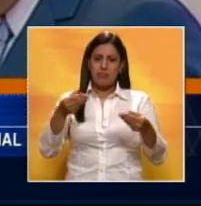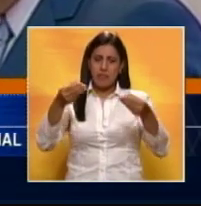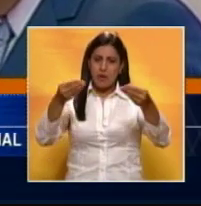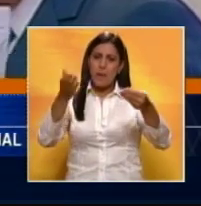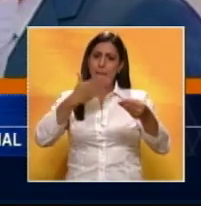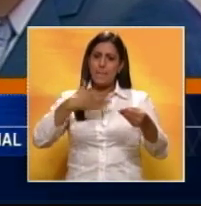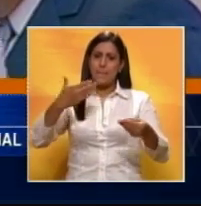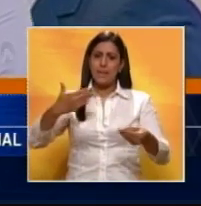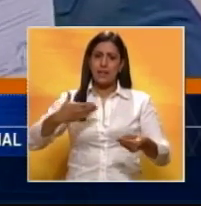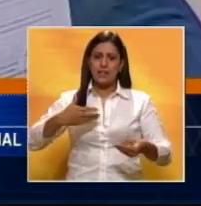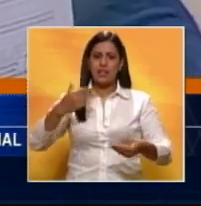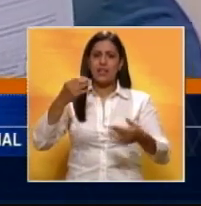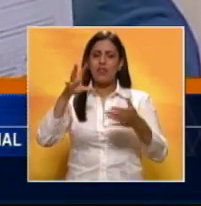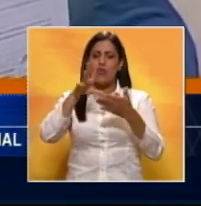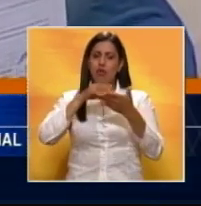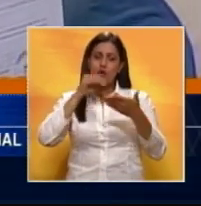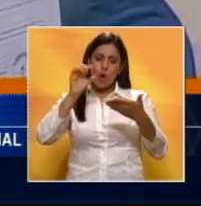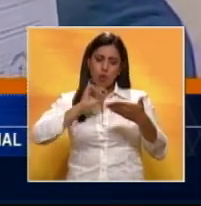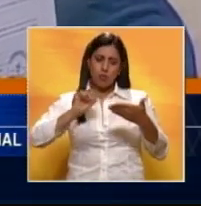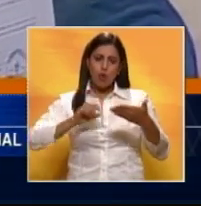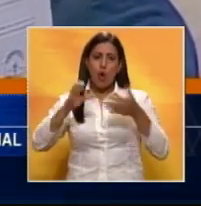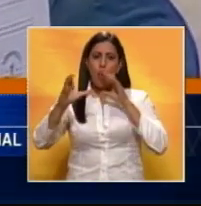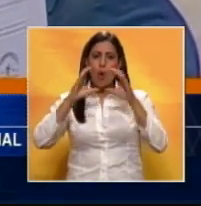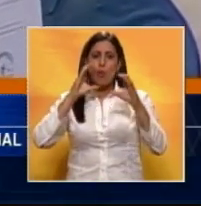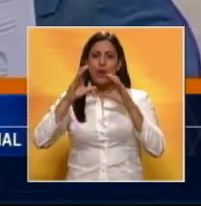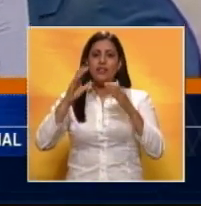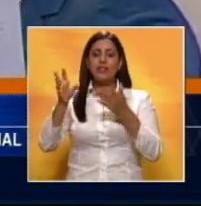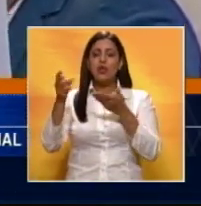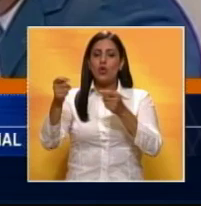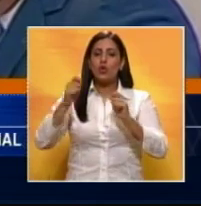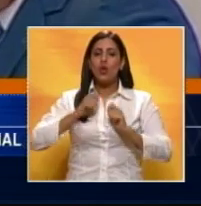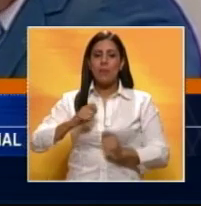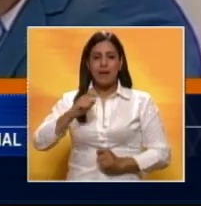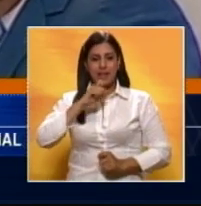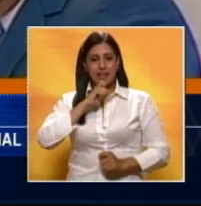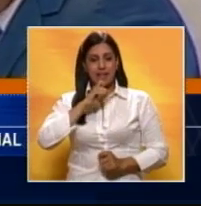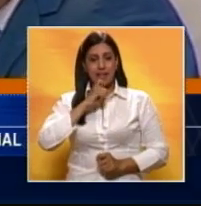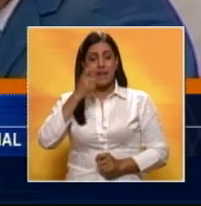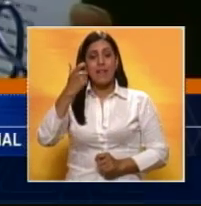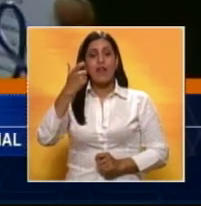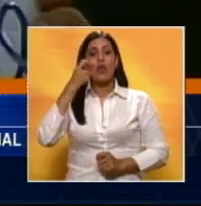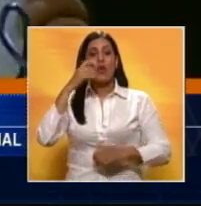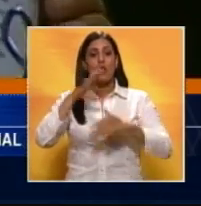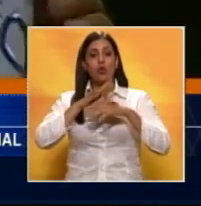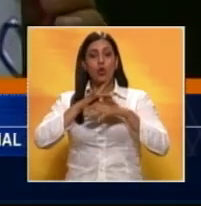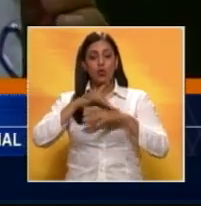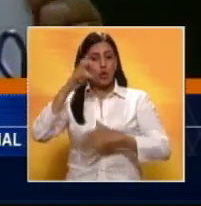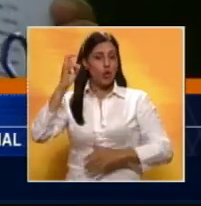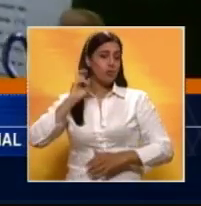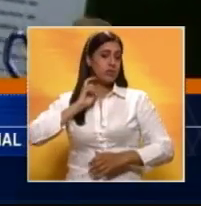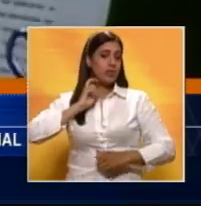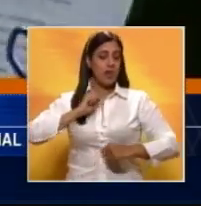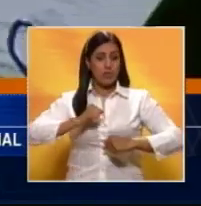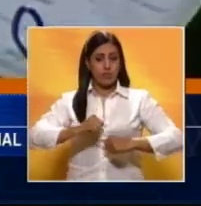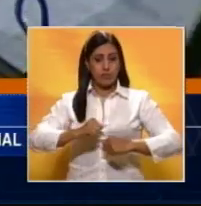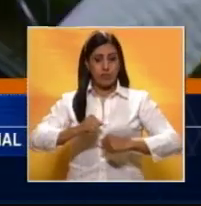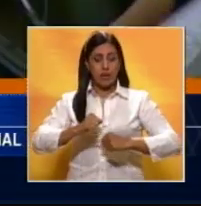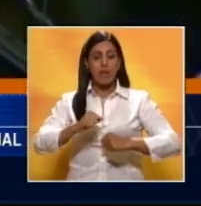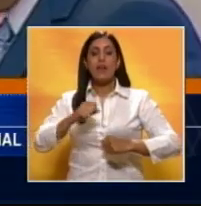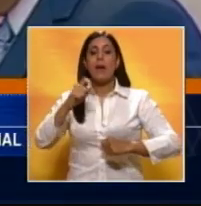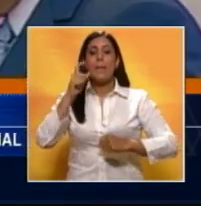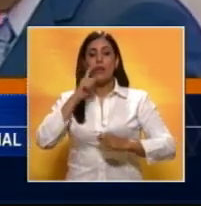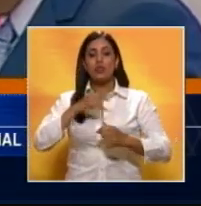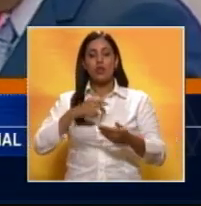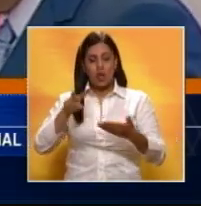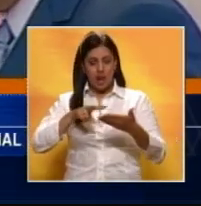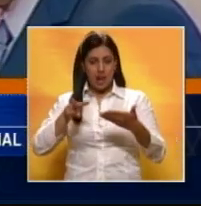ciudadano presidente, esta comunicación que fue remitida al doctor Tarek William Saab, y con su anuencia